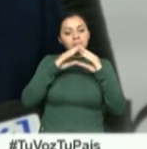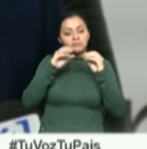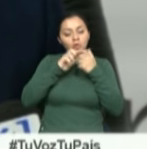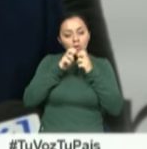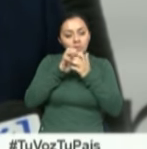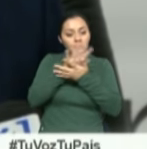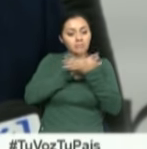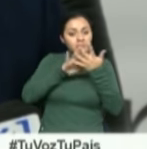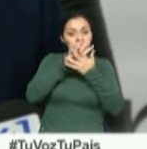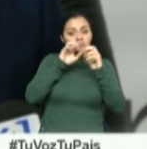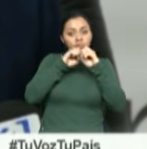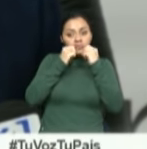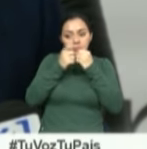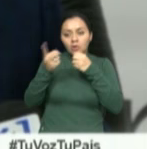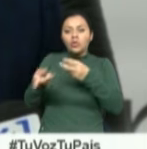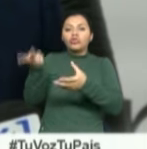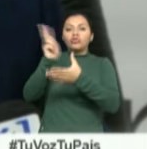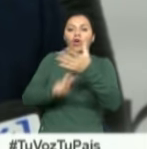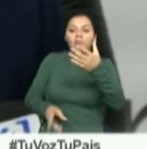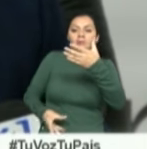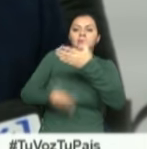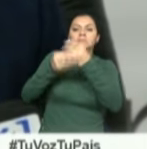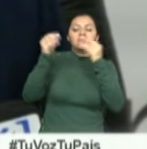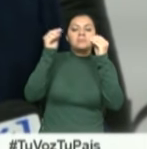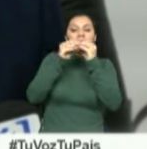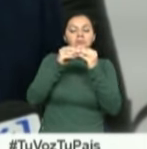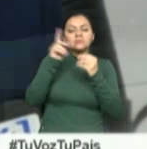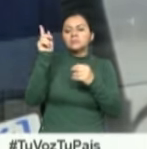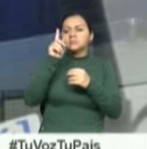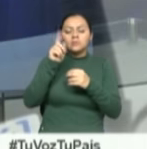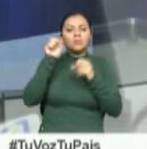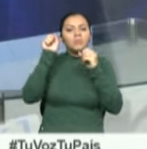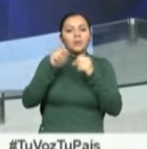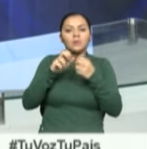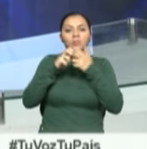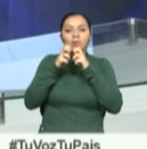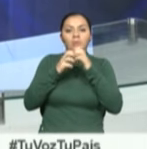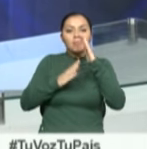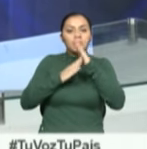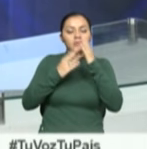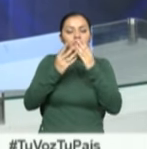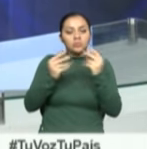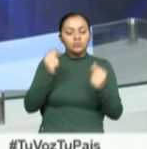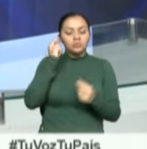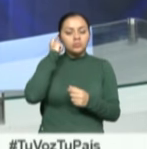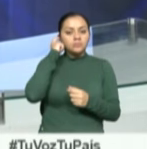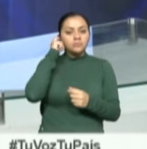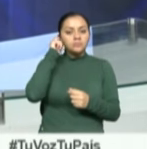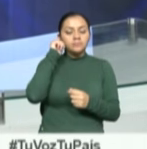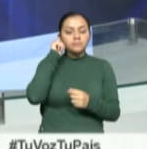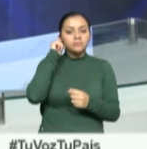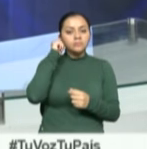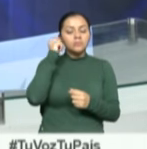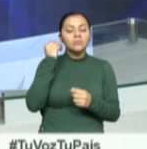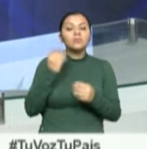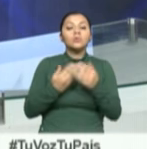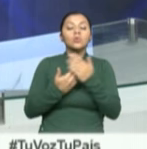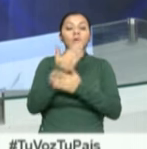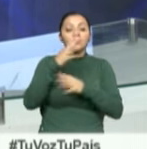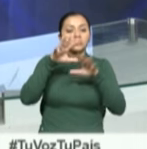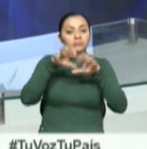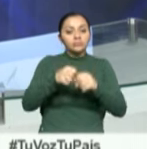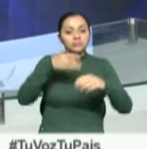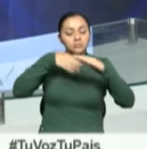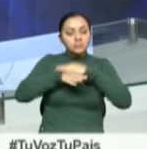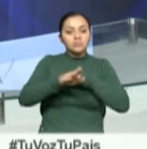social que pudieran ser interpretados como factores de alteración de la paz. Nuevos allanamientos en Guayaquil y San Borondón en